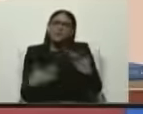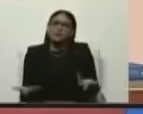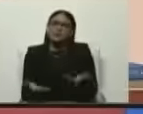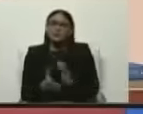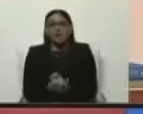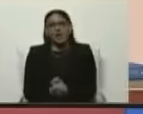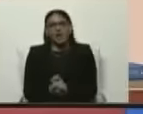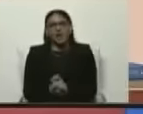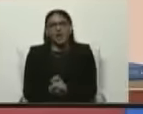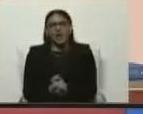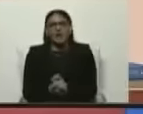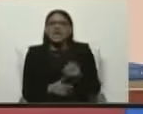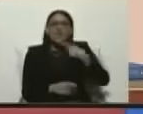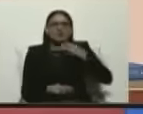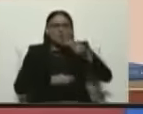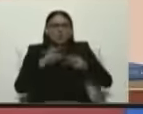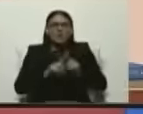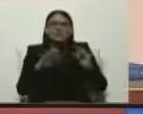y la internalizamos